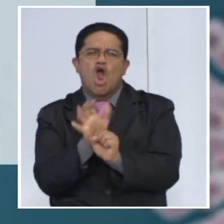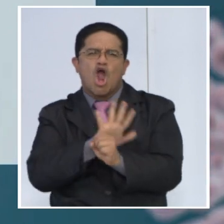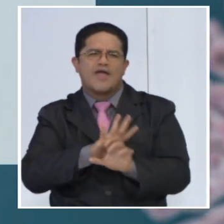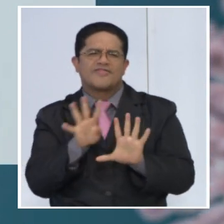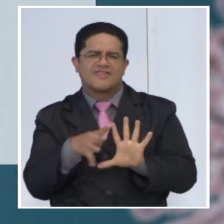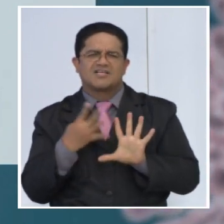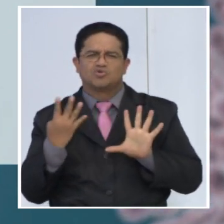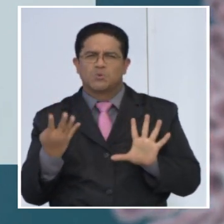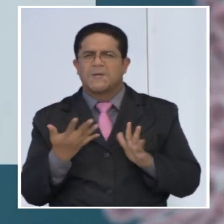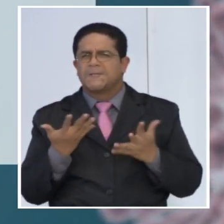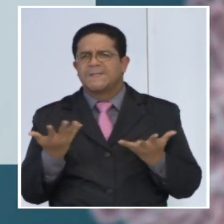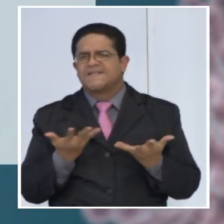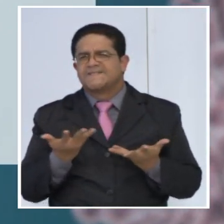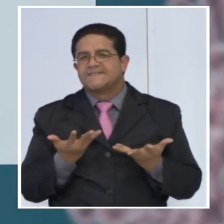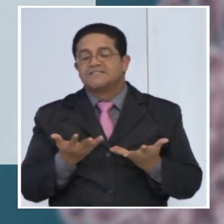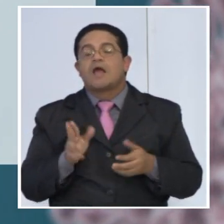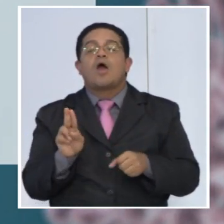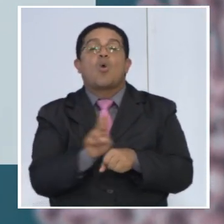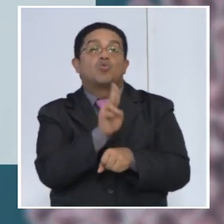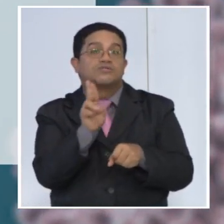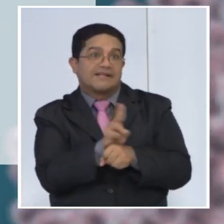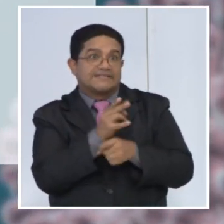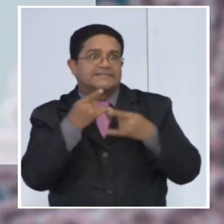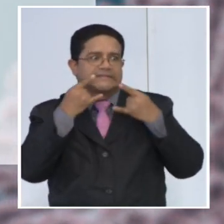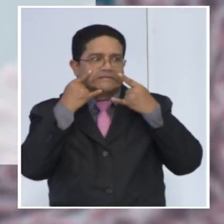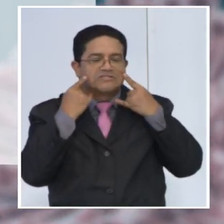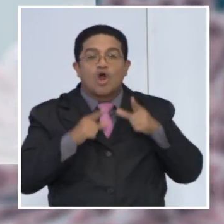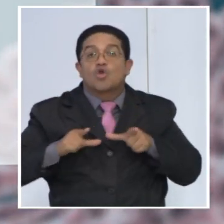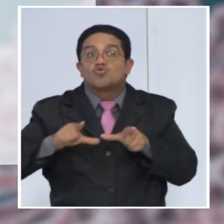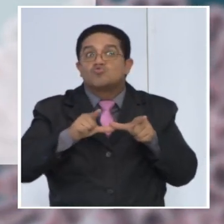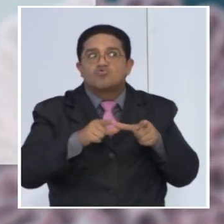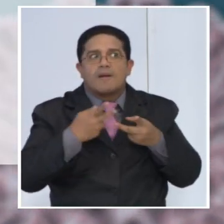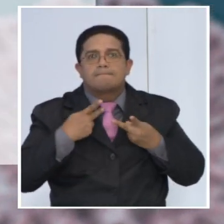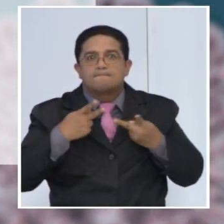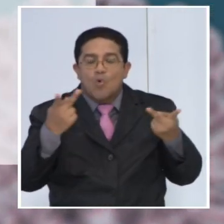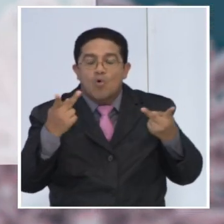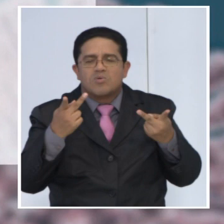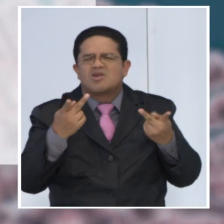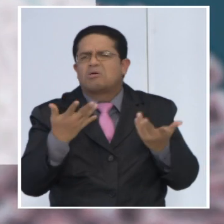COVID-19? Utiliza tapabocas en espacios públicos,